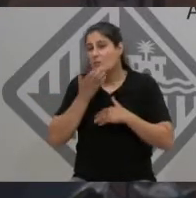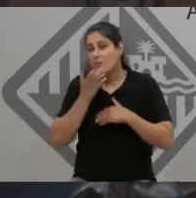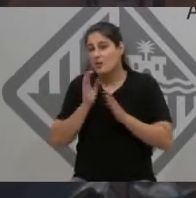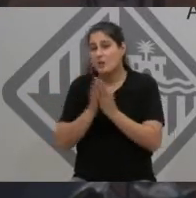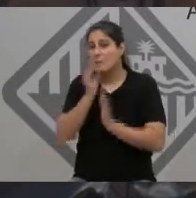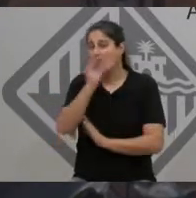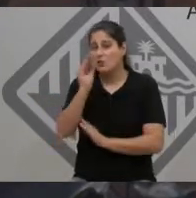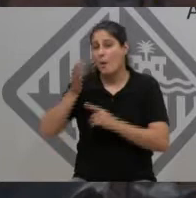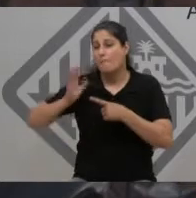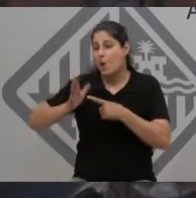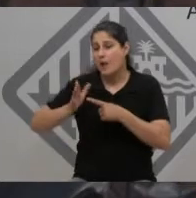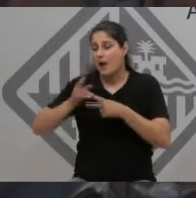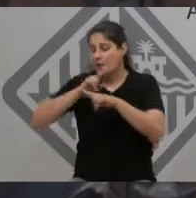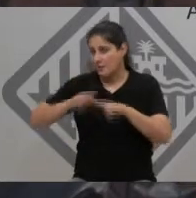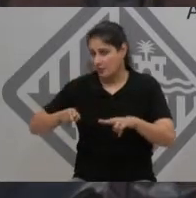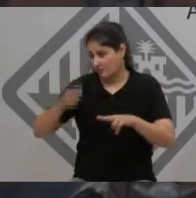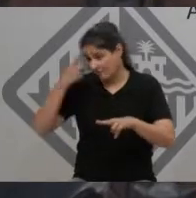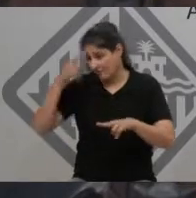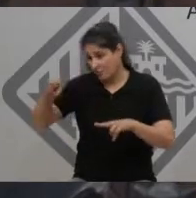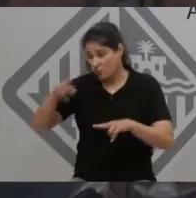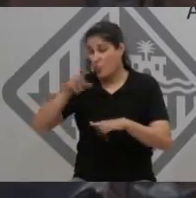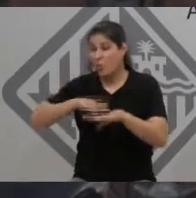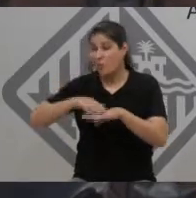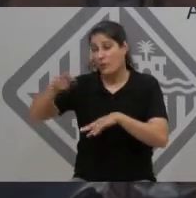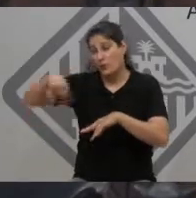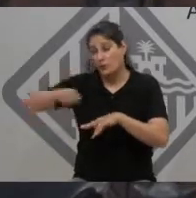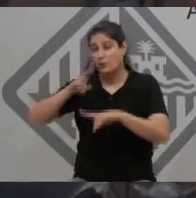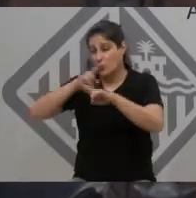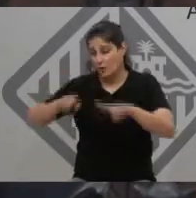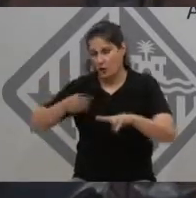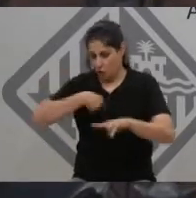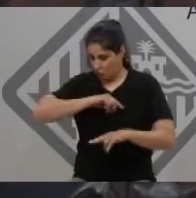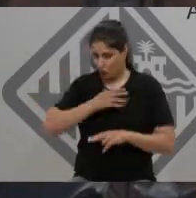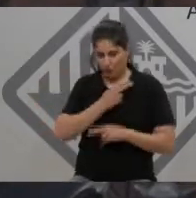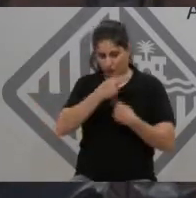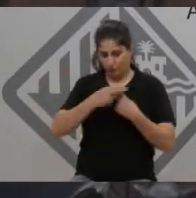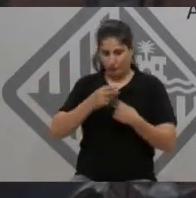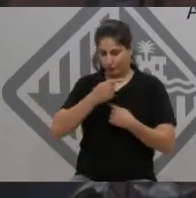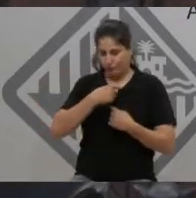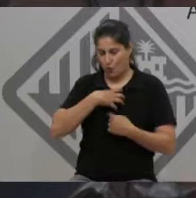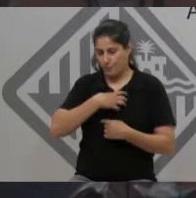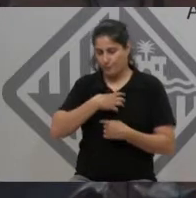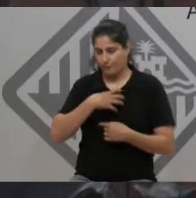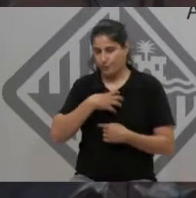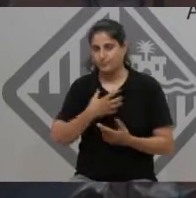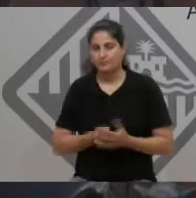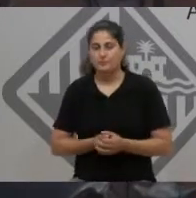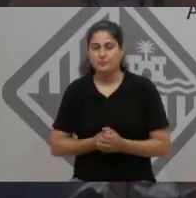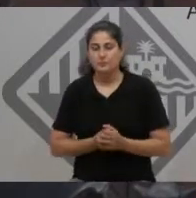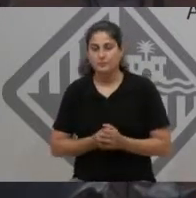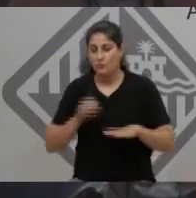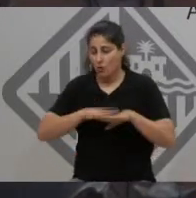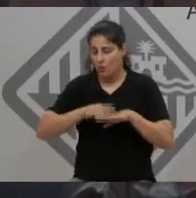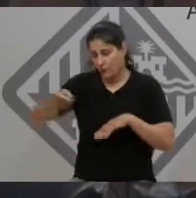biblioteca del Molinar, que ustedes han cerrado, les recuerdo, señora Borras, y no nosotros. Con respecto al tercer punto, nos